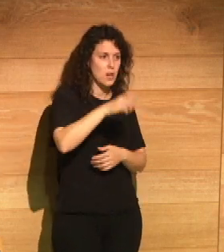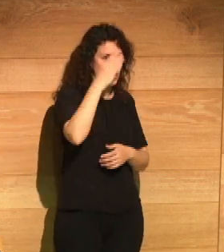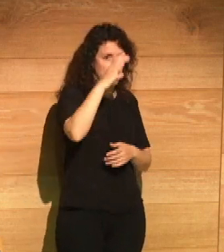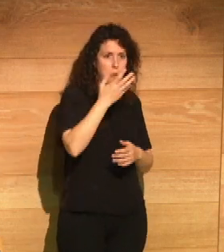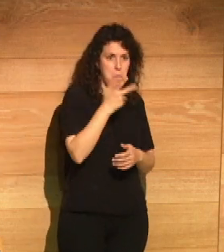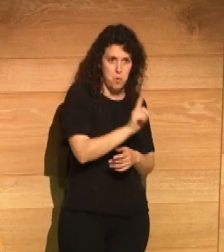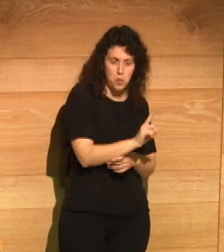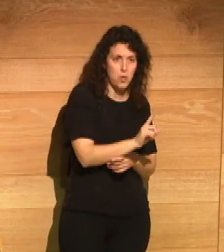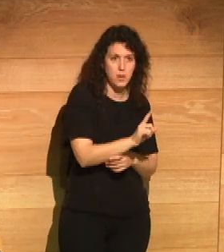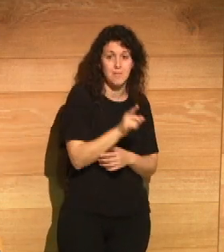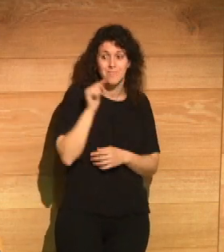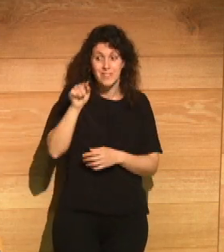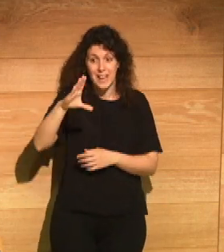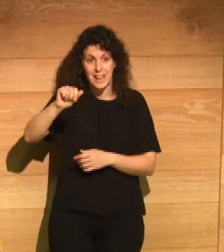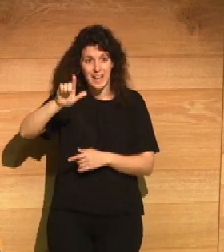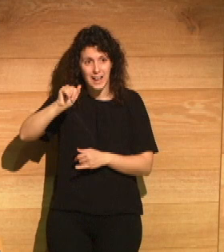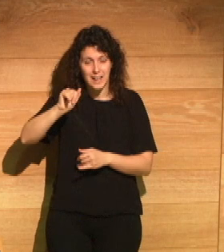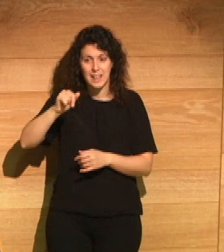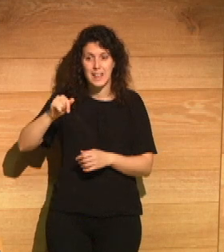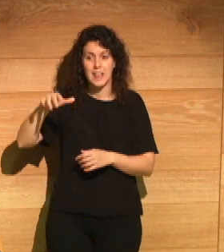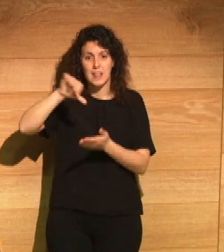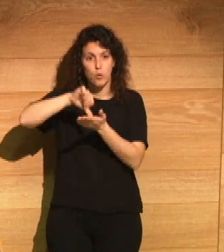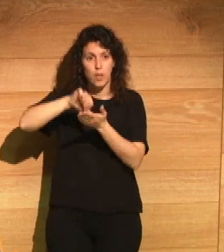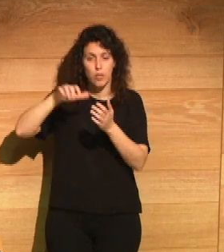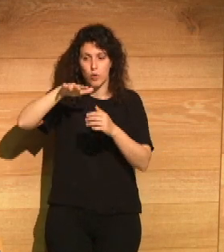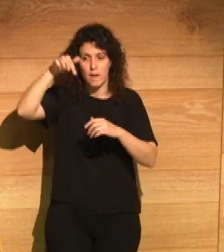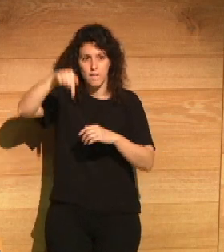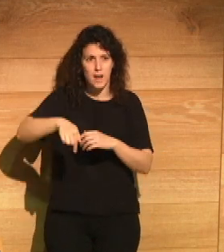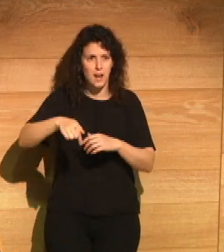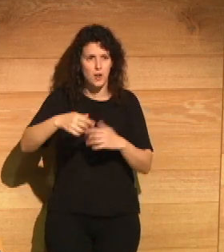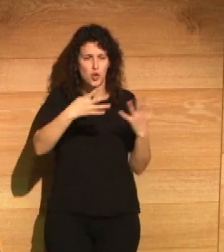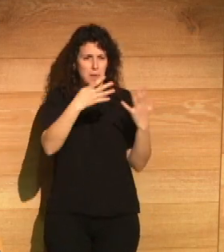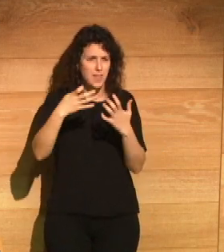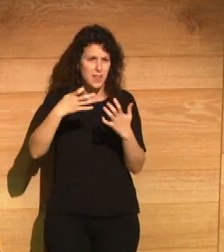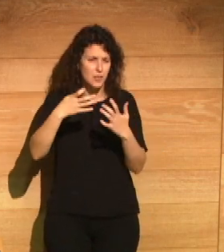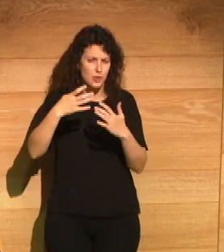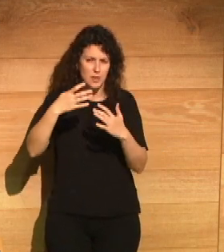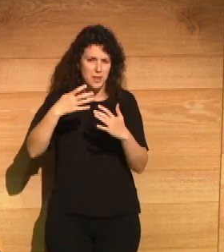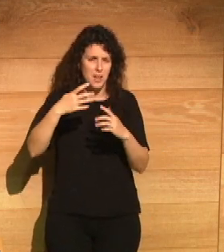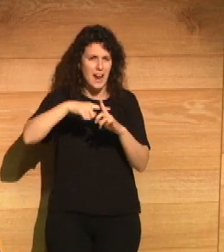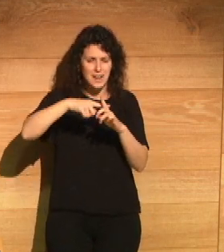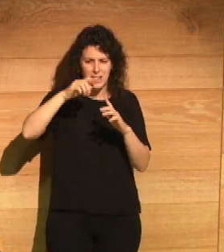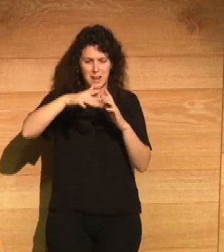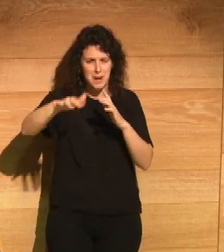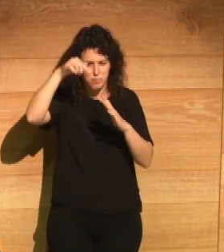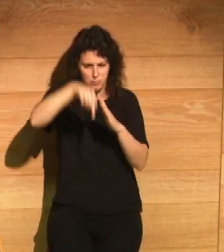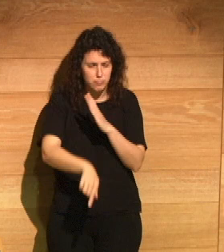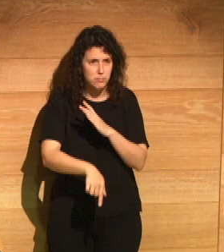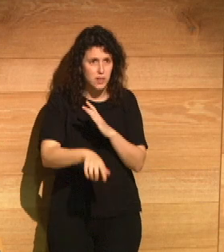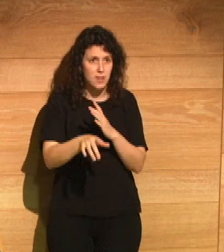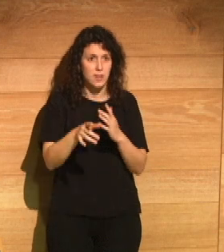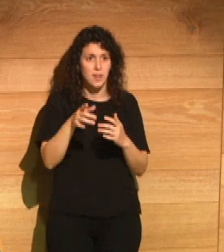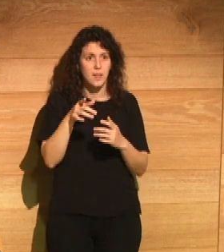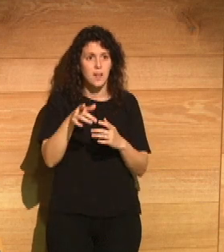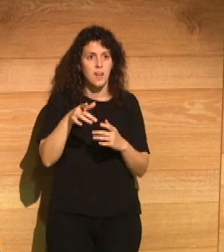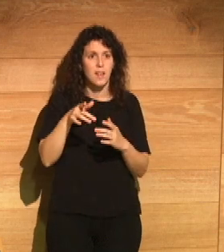o caleños, Cali es una ciudad de las tierras bajas, queda a 900 y pico de metros sobre el nivel del mar, en un valle interandino,